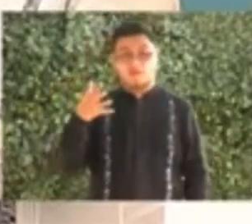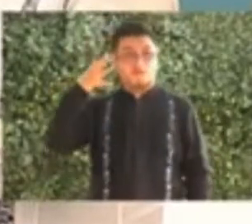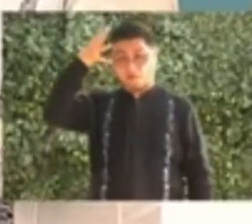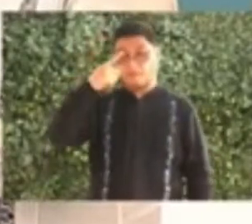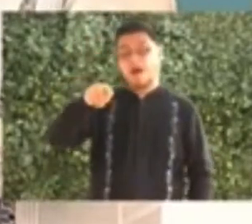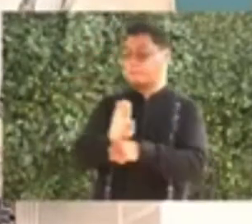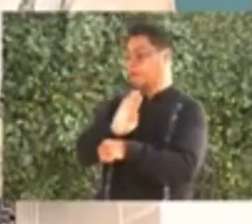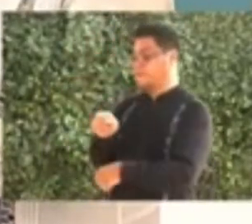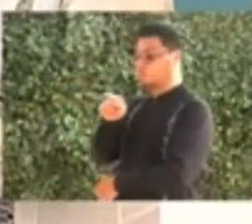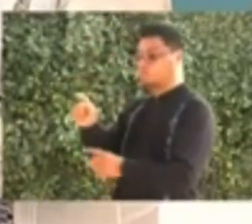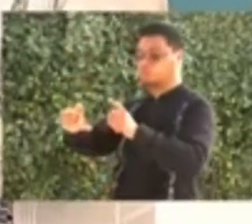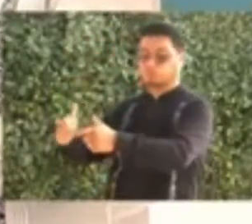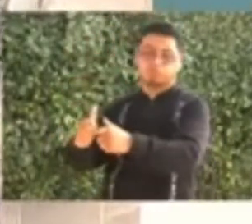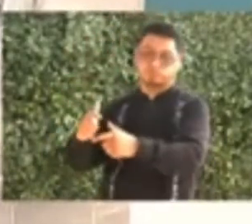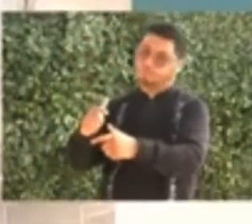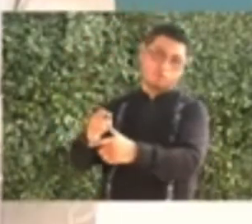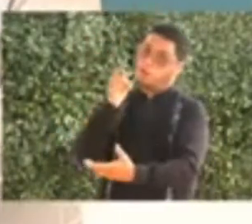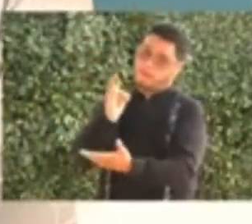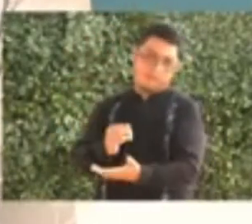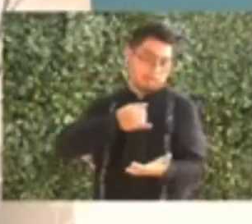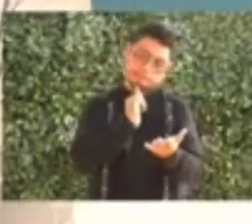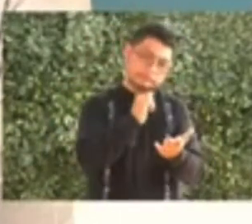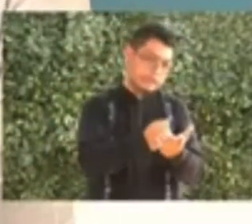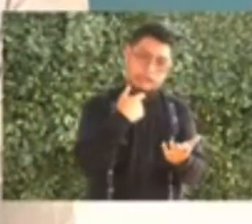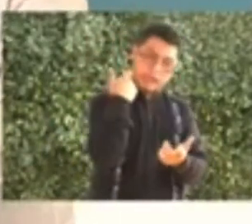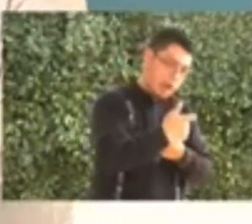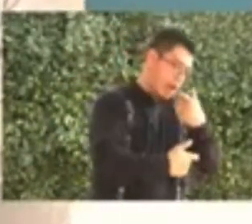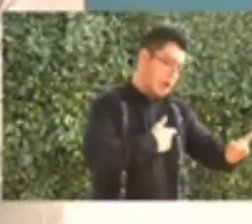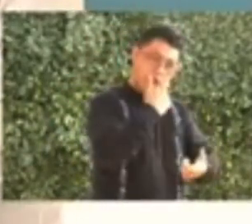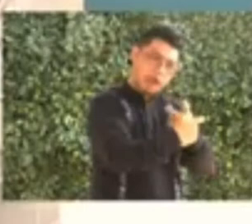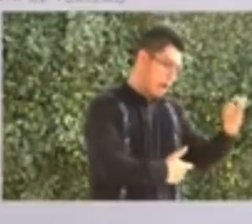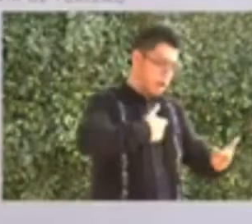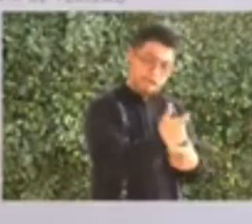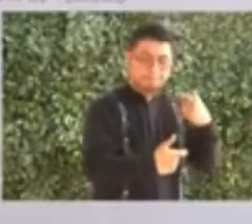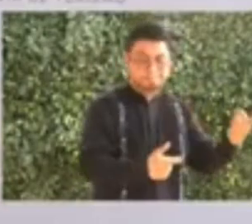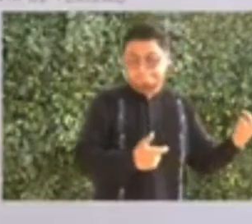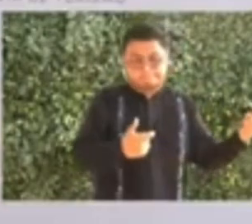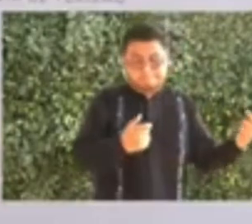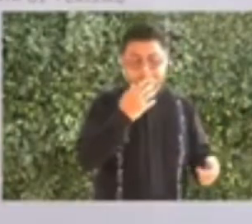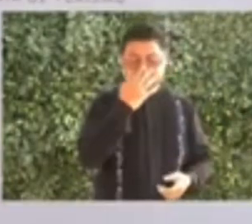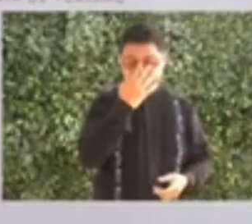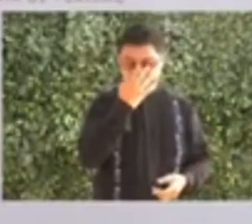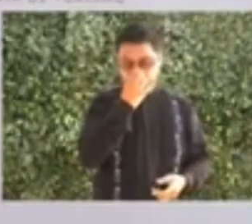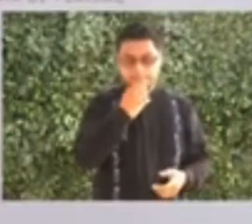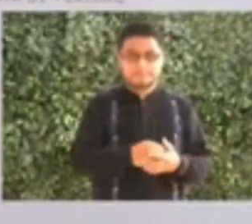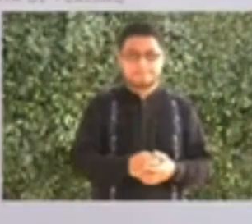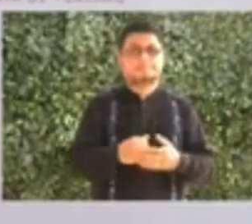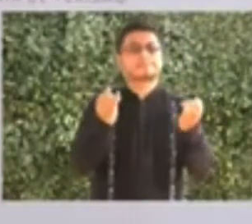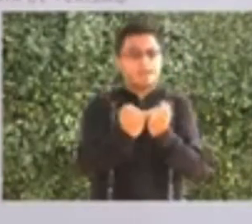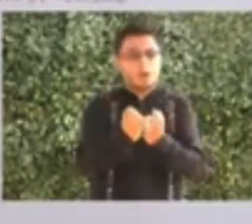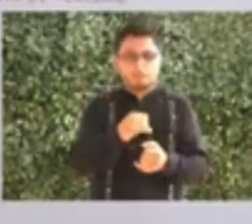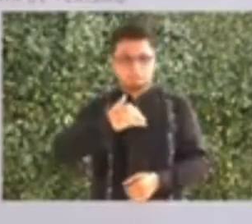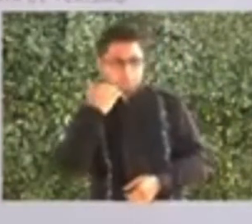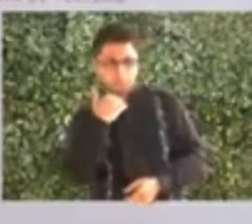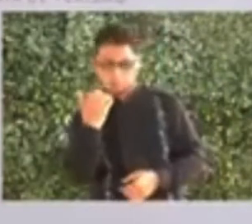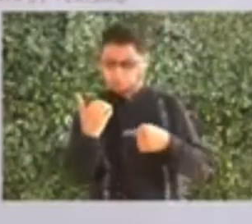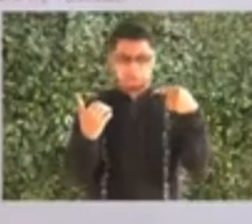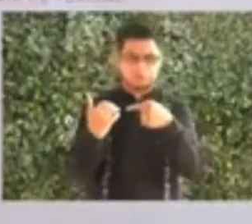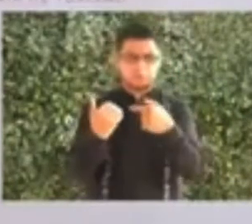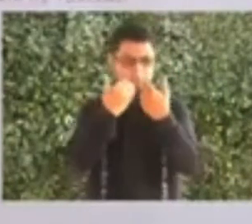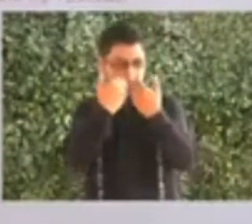beneficio del pueblo, y todo va a ser para el pago de intereses de la deuda pública. También no se permitió la corrupción, no